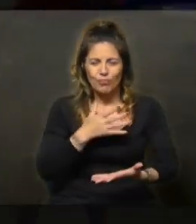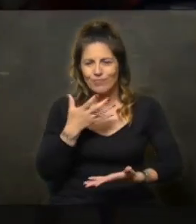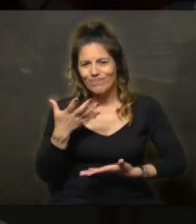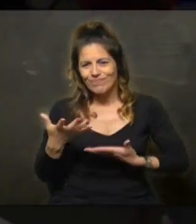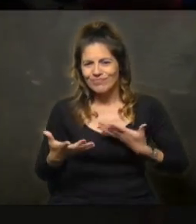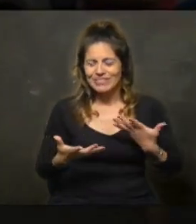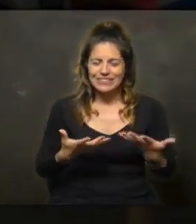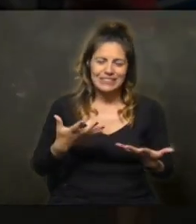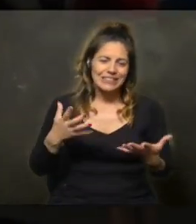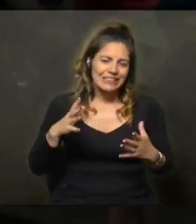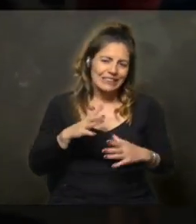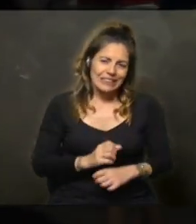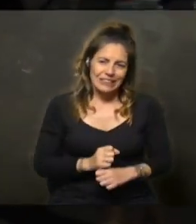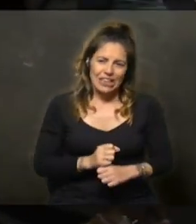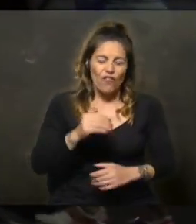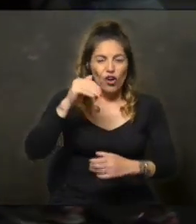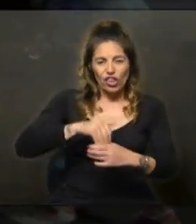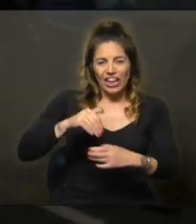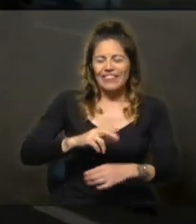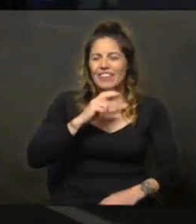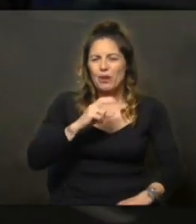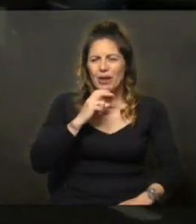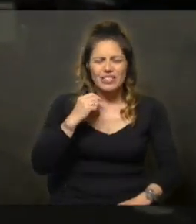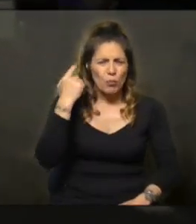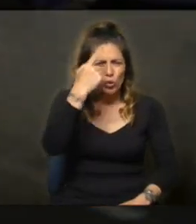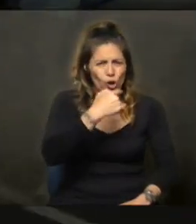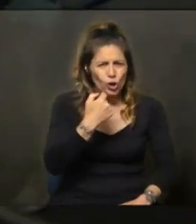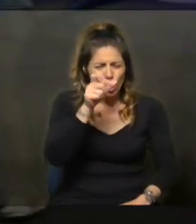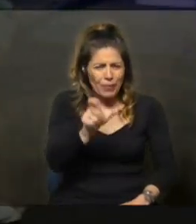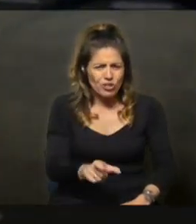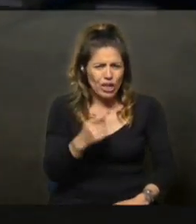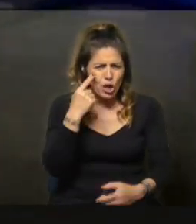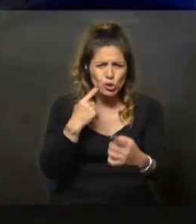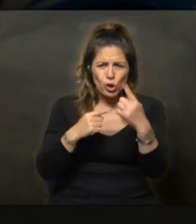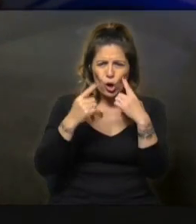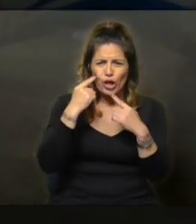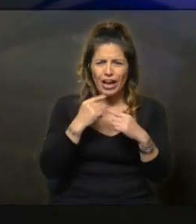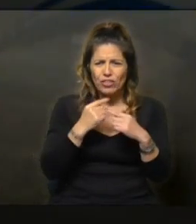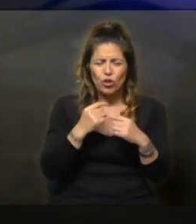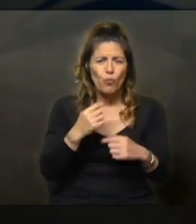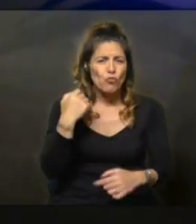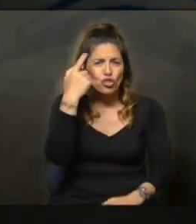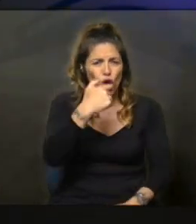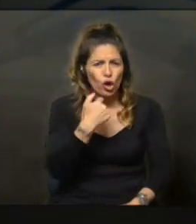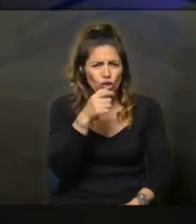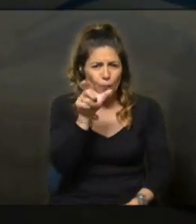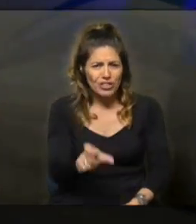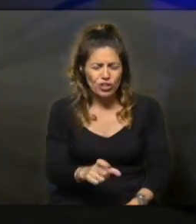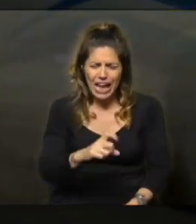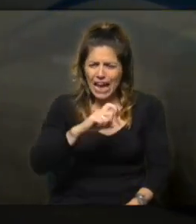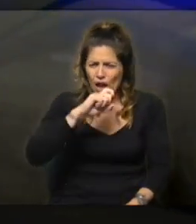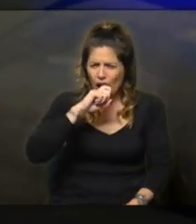en los votantes de masa muchos rostros de gente llorando también muchos rostros de gente muy